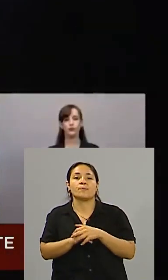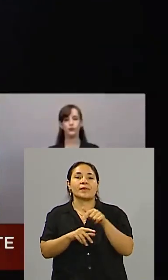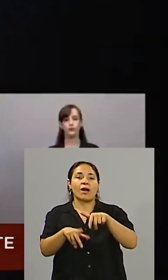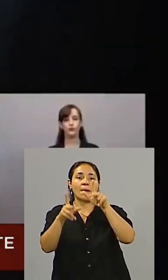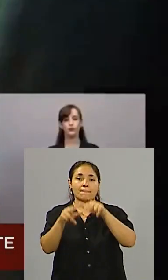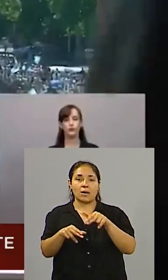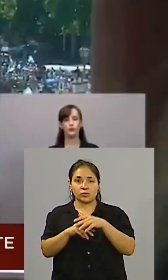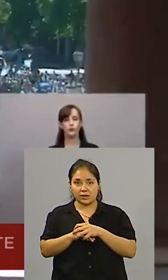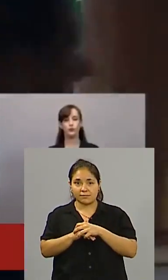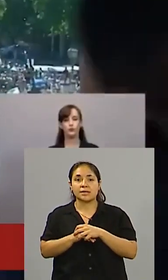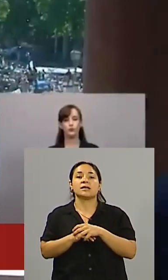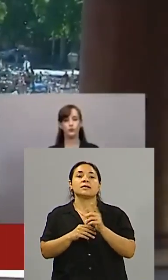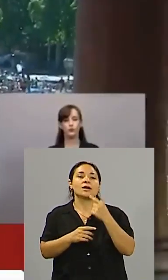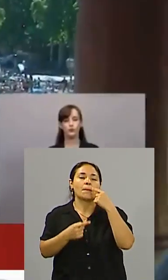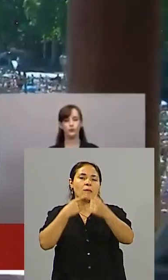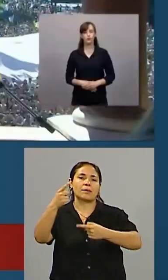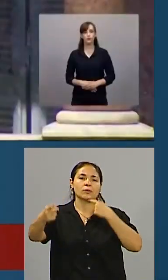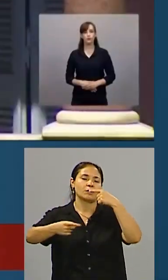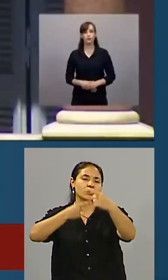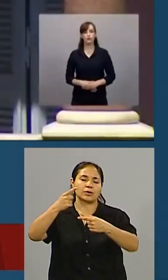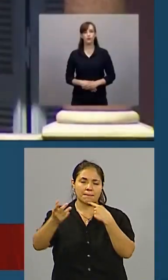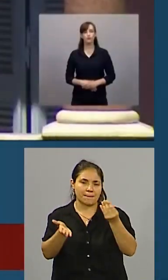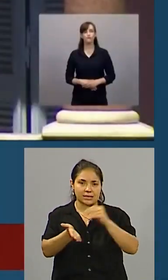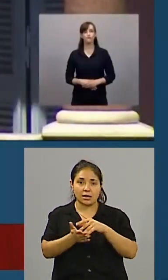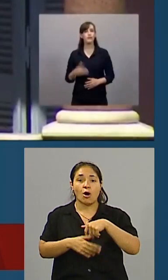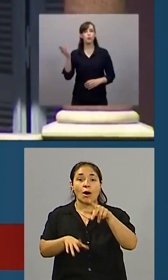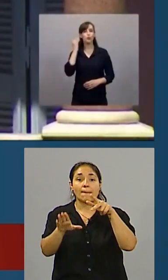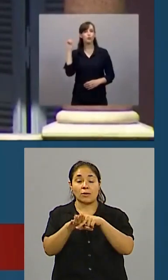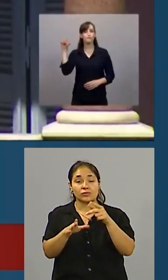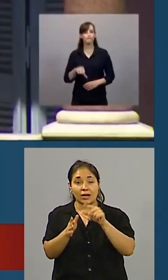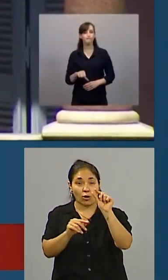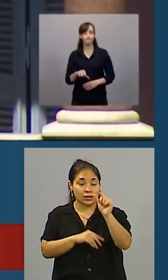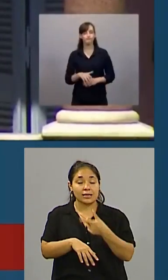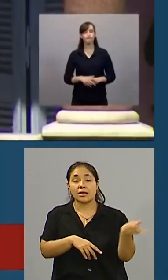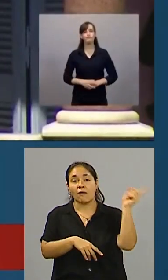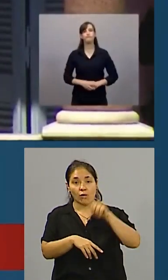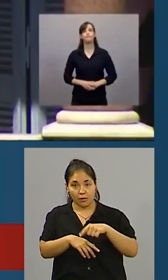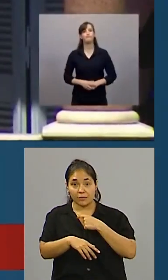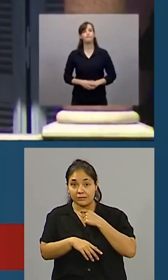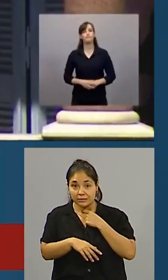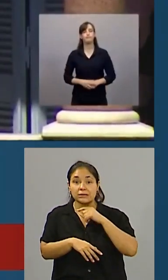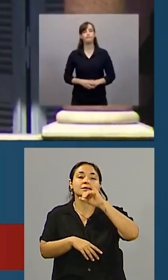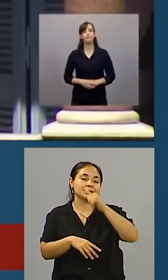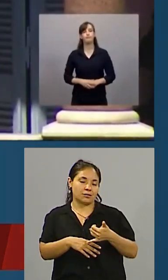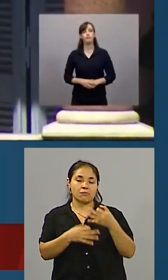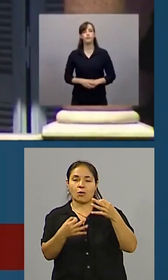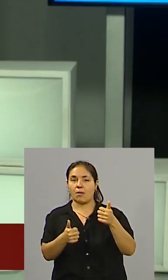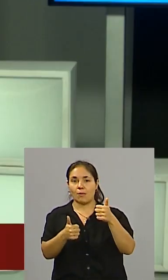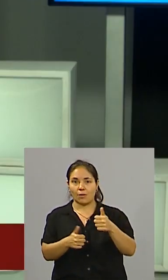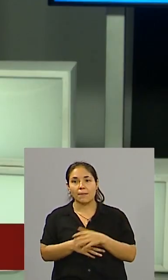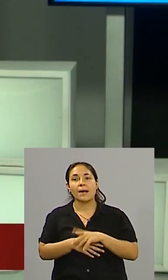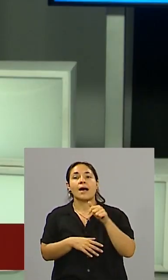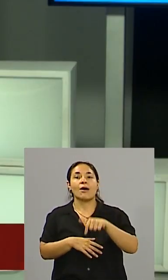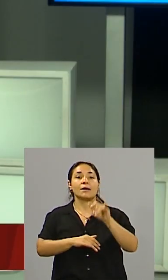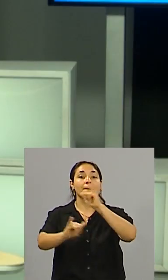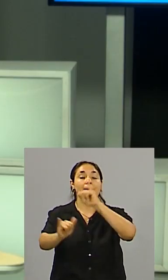pero obviamente quiero preguntar un montón de cosas más. Cortita la pausa, ya regresamos, ¿te parece? No, ¿cómo no? Bueno, le